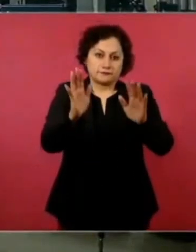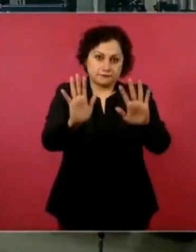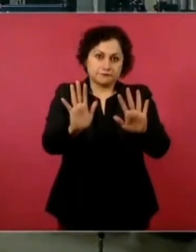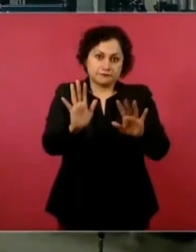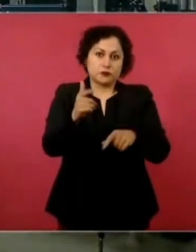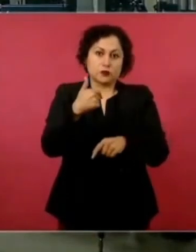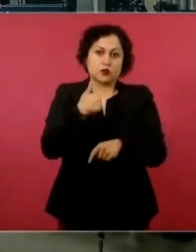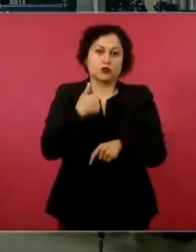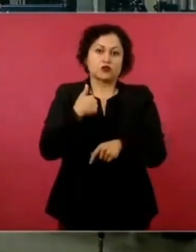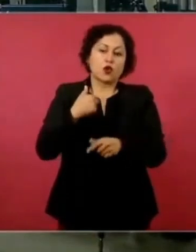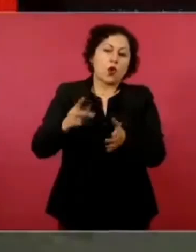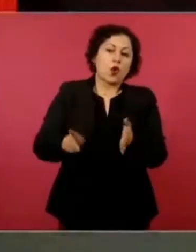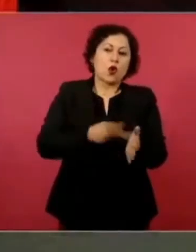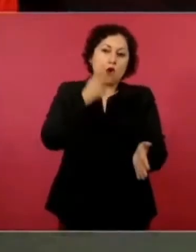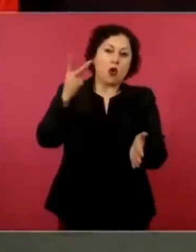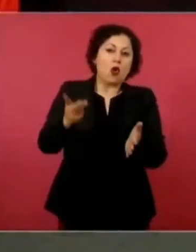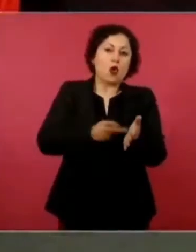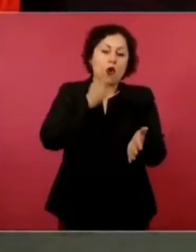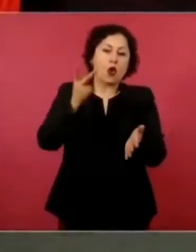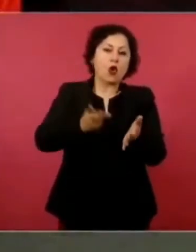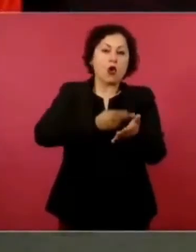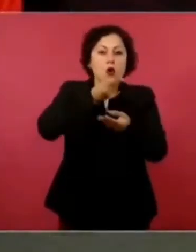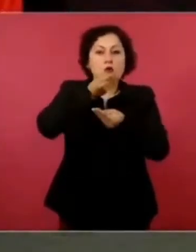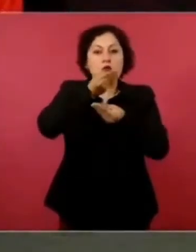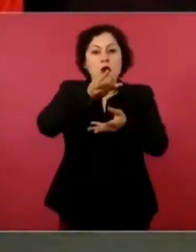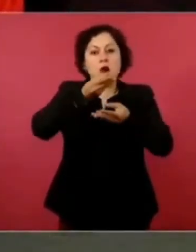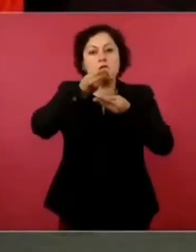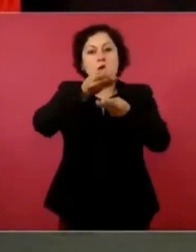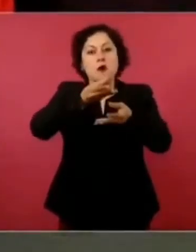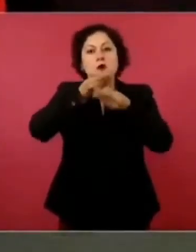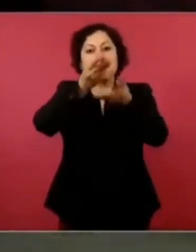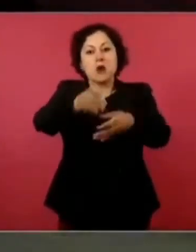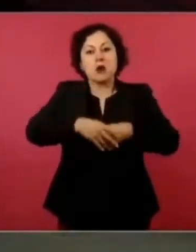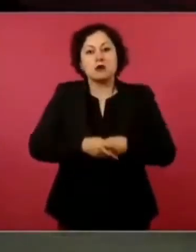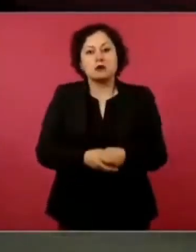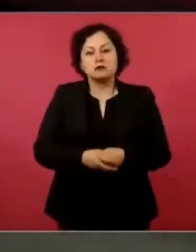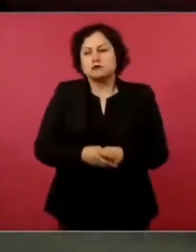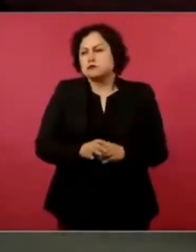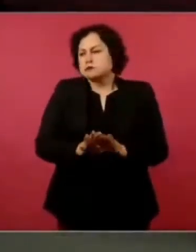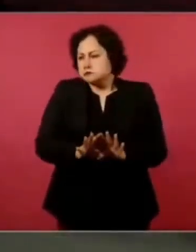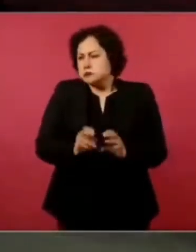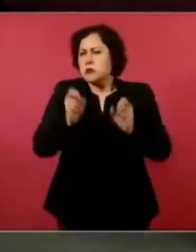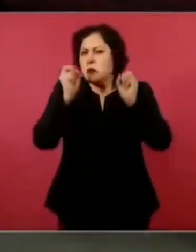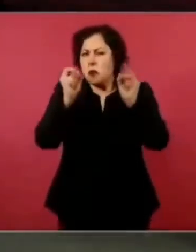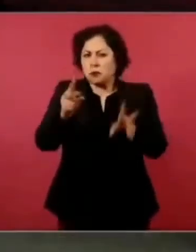replicar. Pues no, fíjense que ya no voy a replicar.